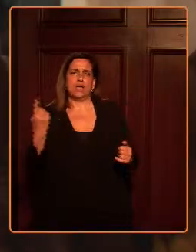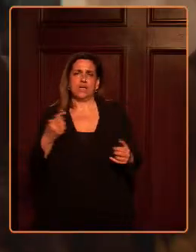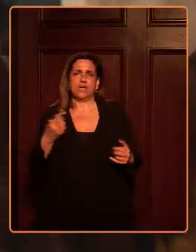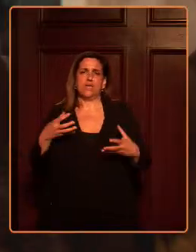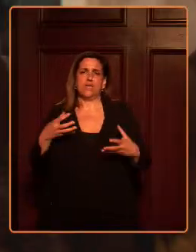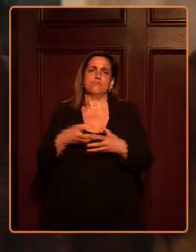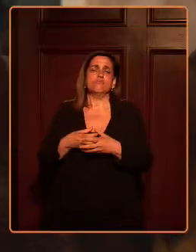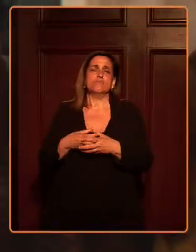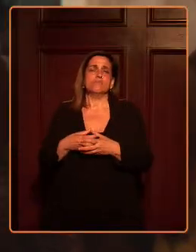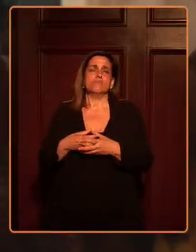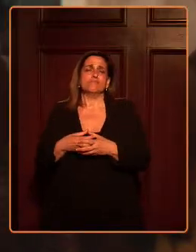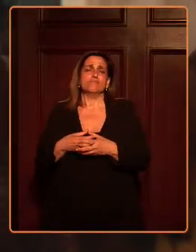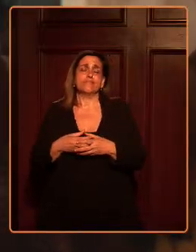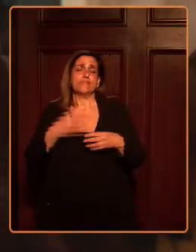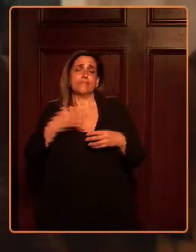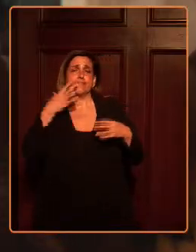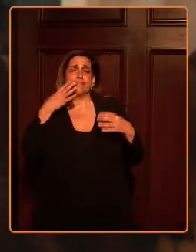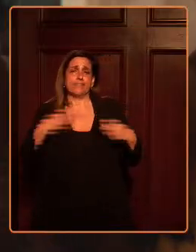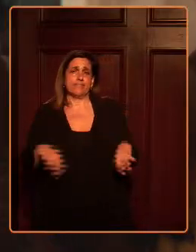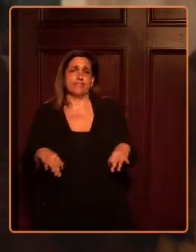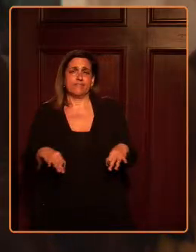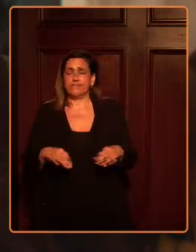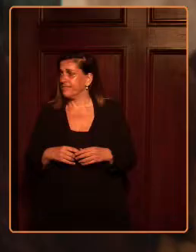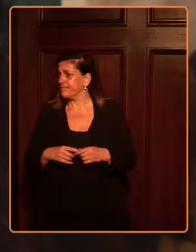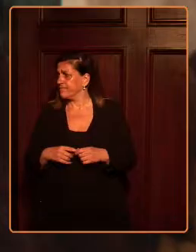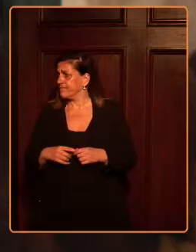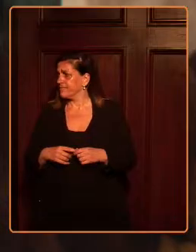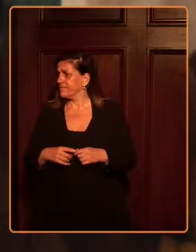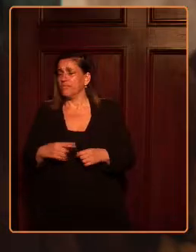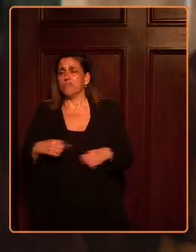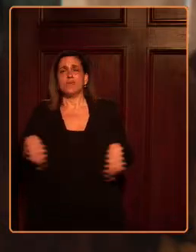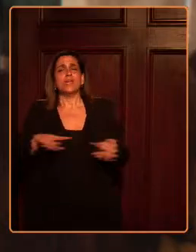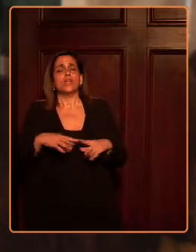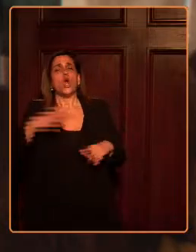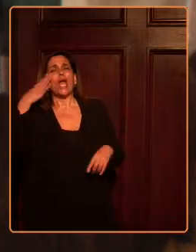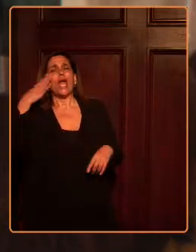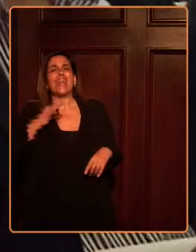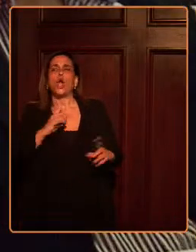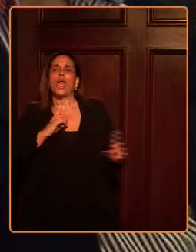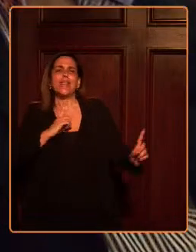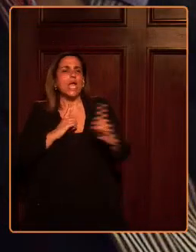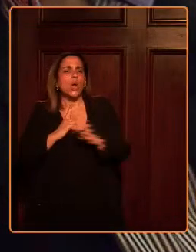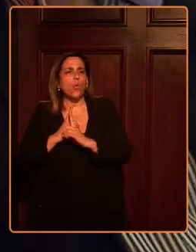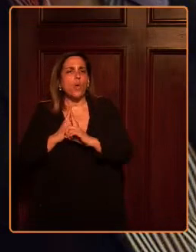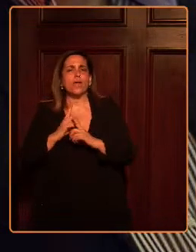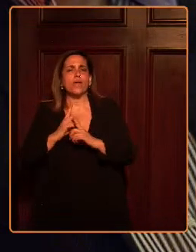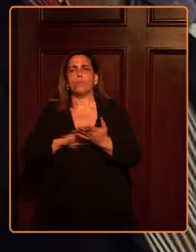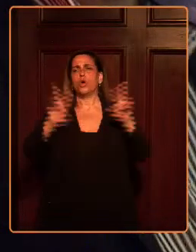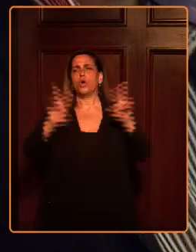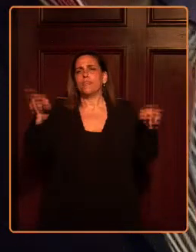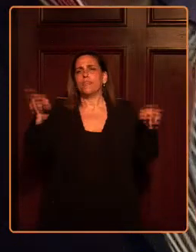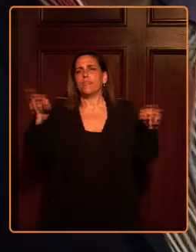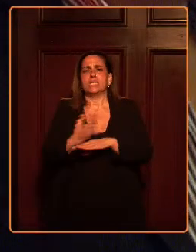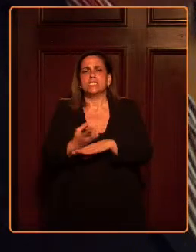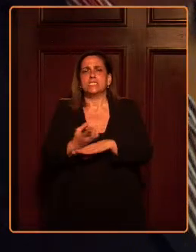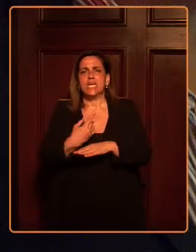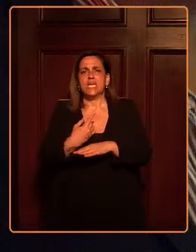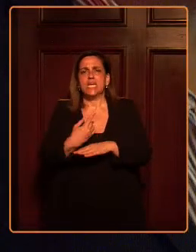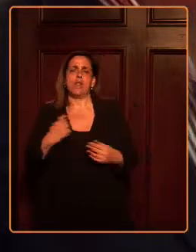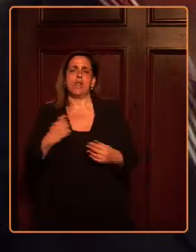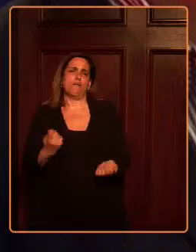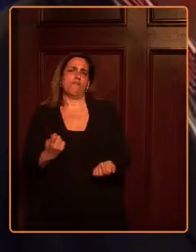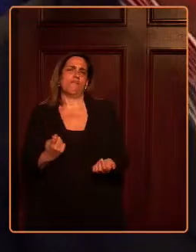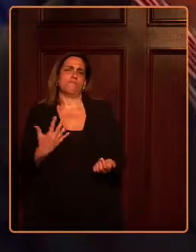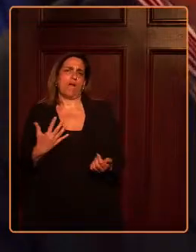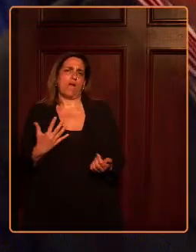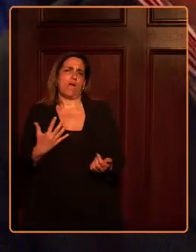rápidos, pero creo que este encuentro en el marco de Ceibal y en el marco de estos valores